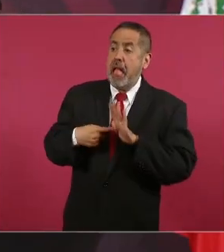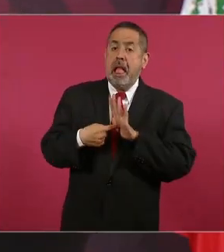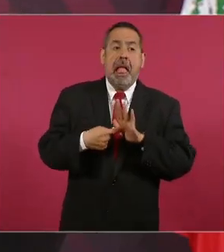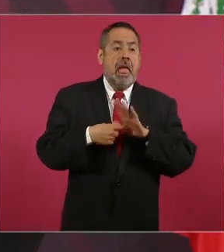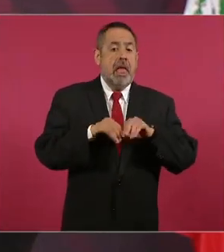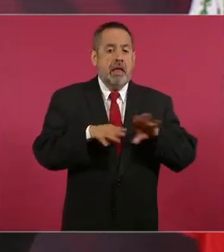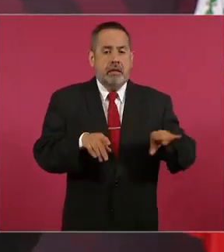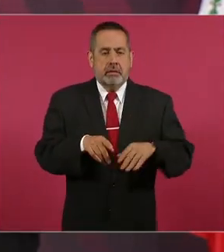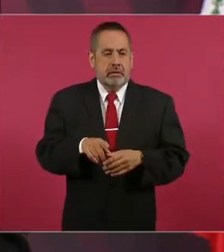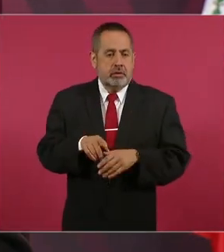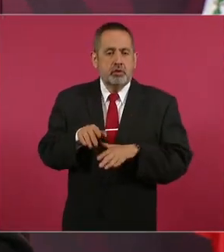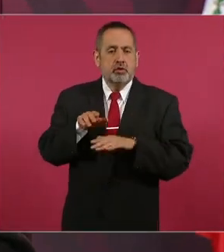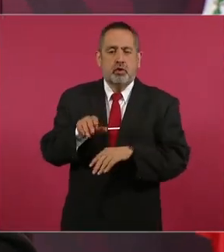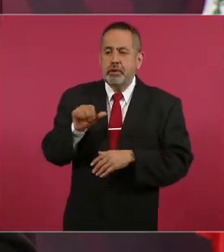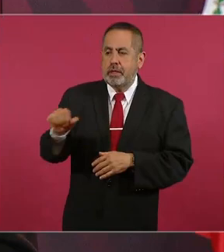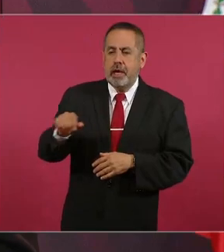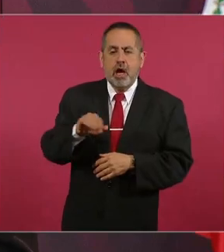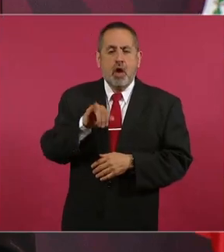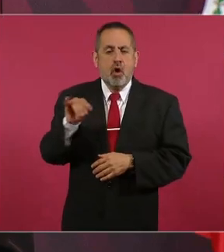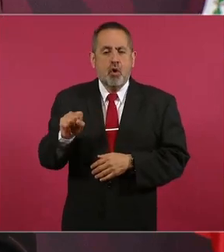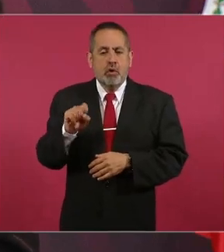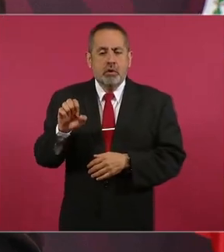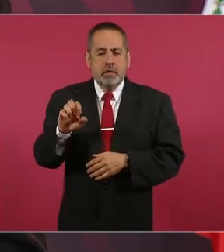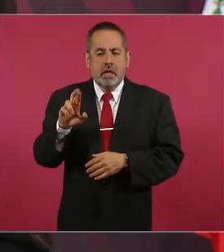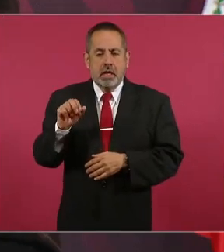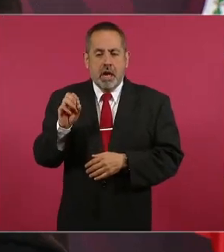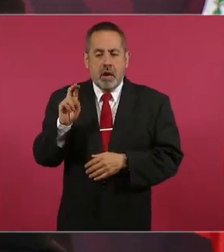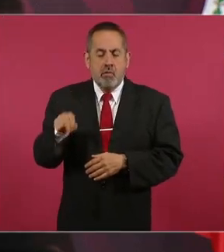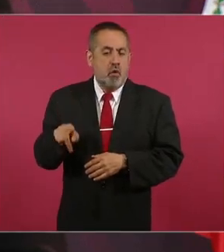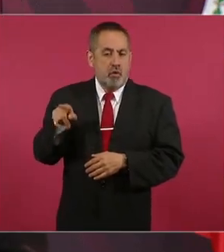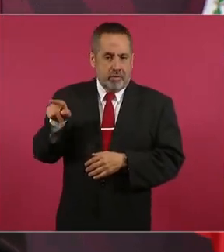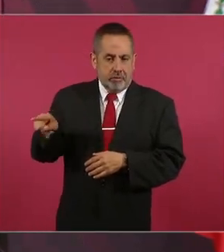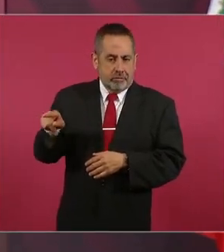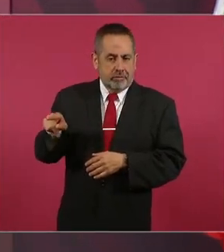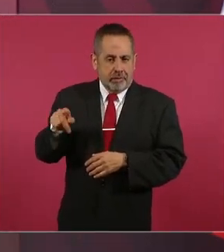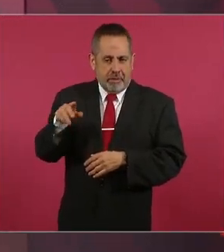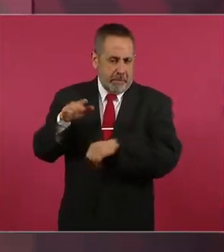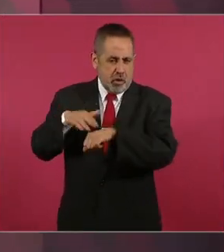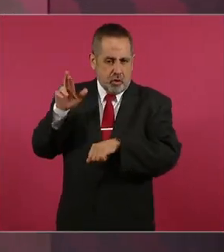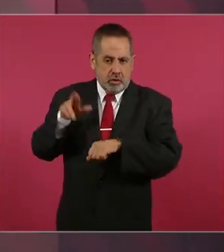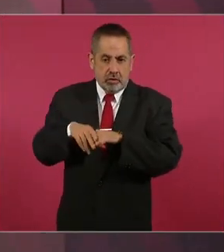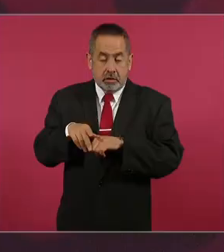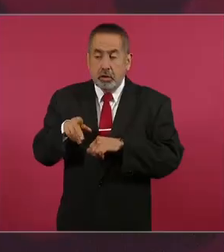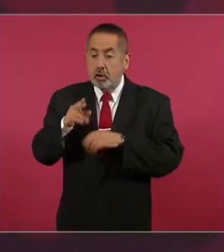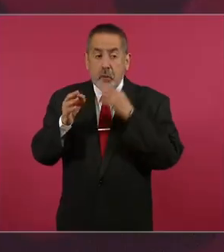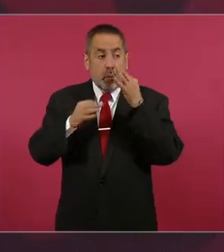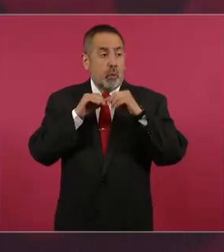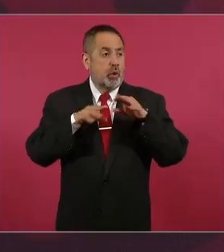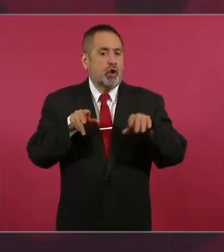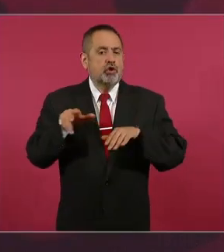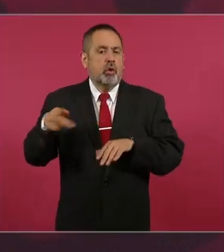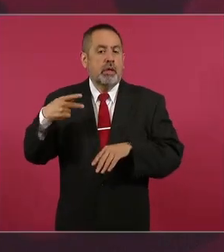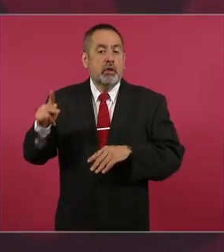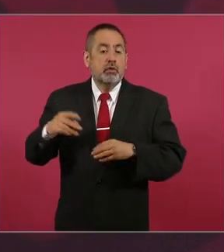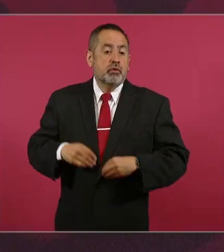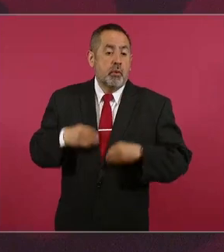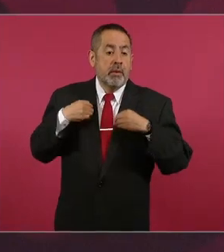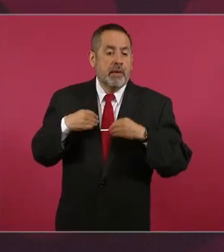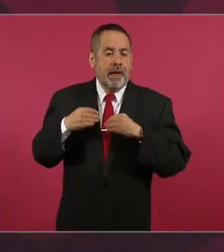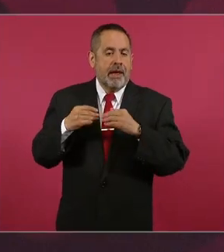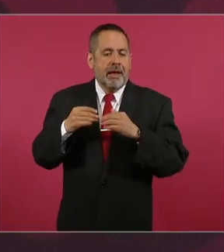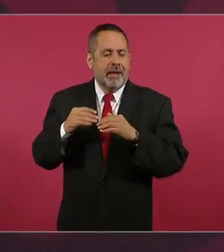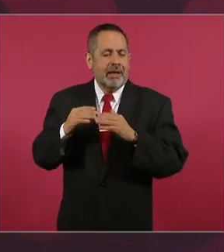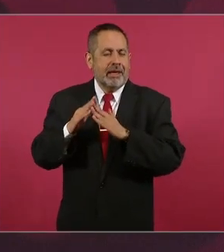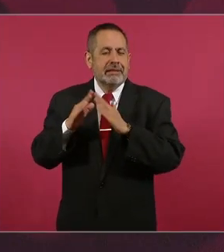de José Ramón, el mayor, casa en Houston, todo un escándalo, una casa rentada.